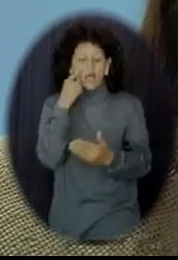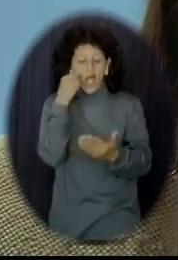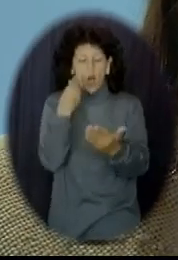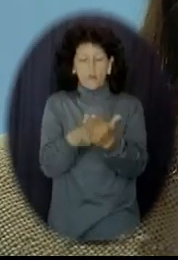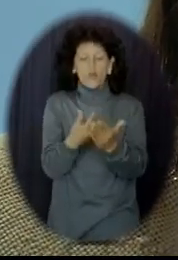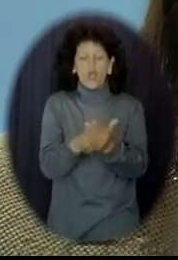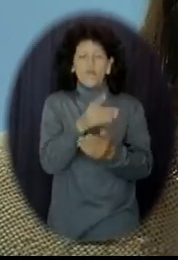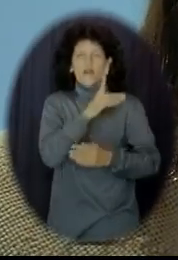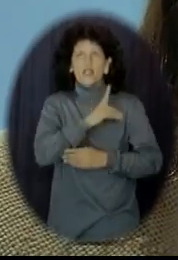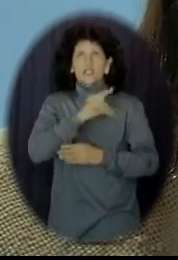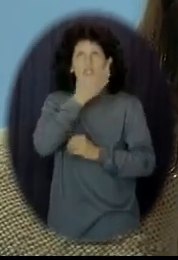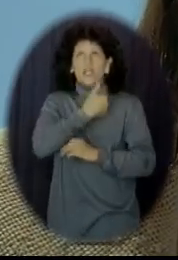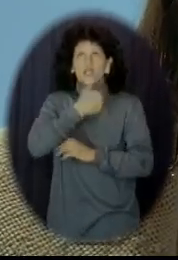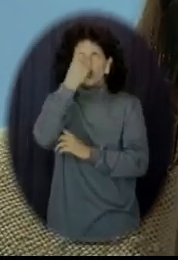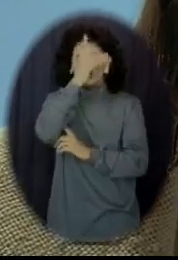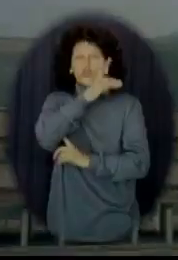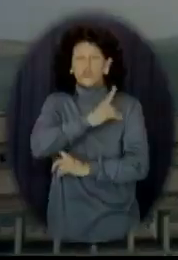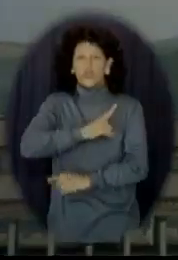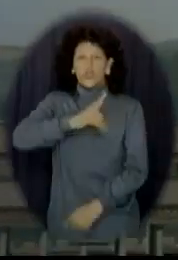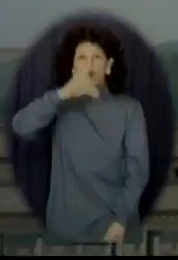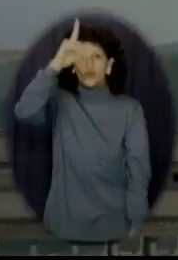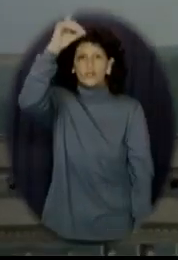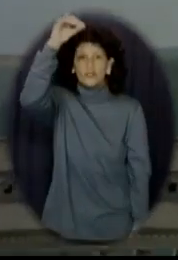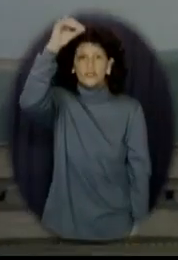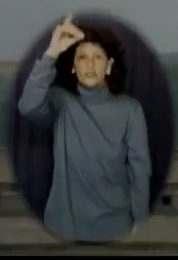al Señor tu Dios.